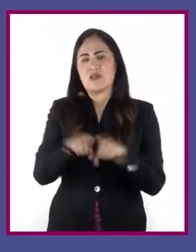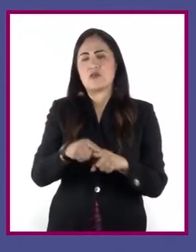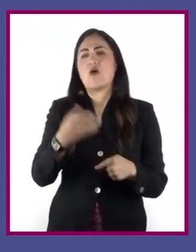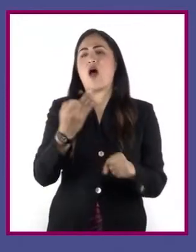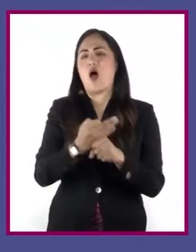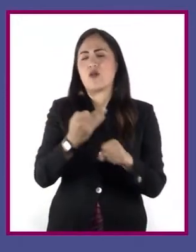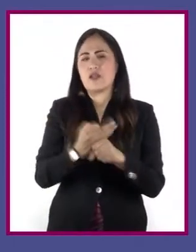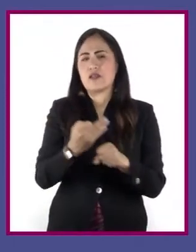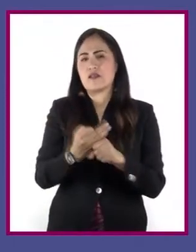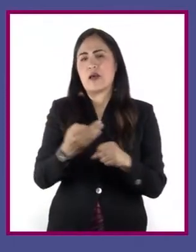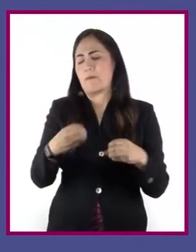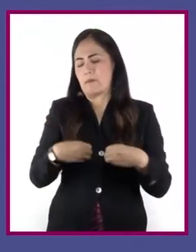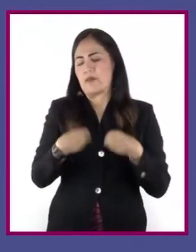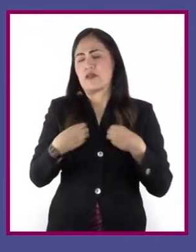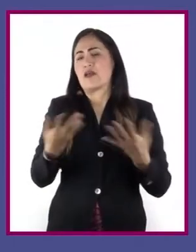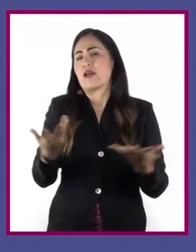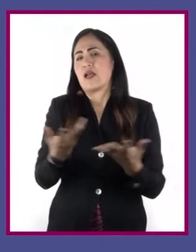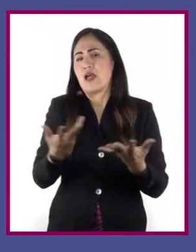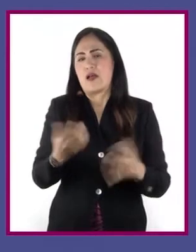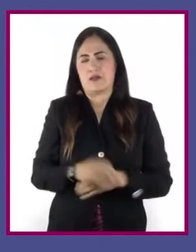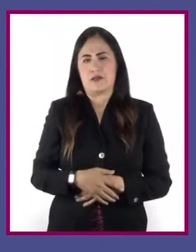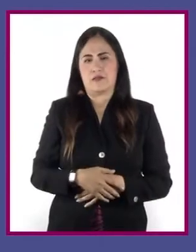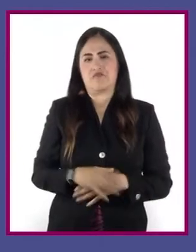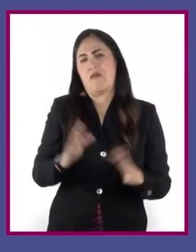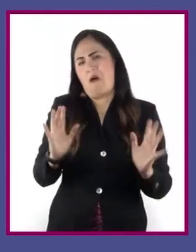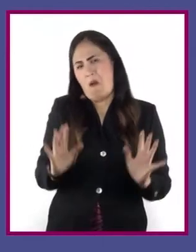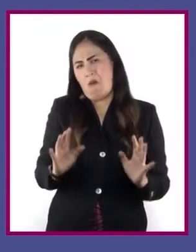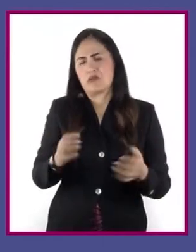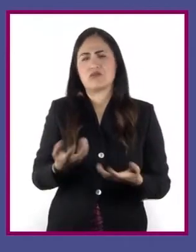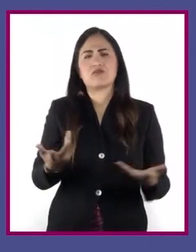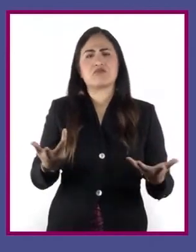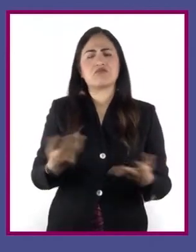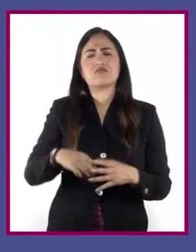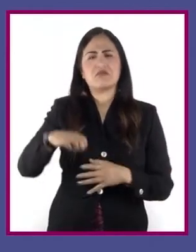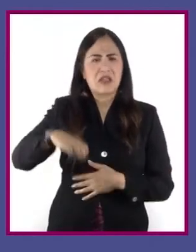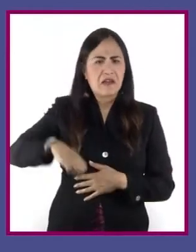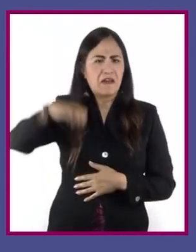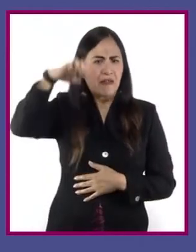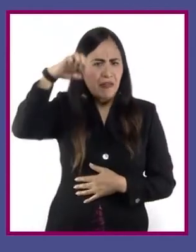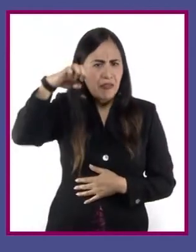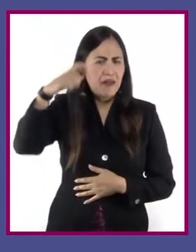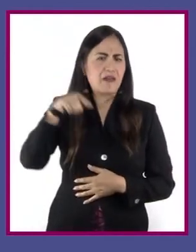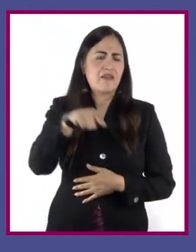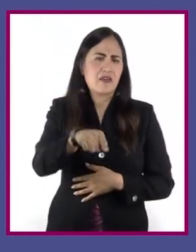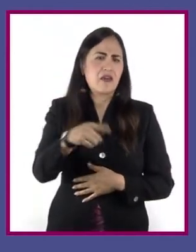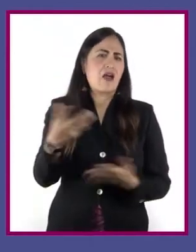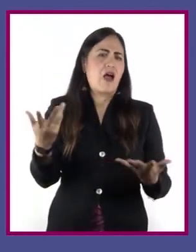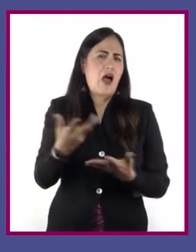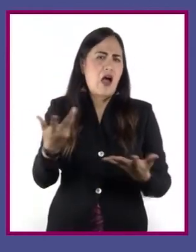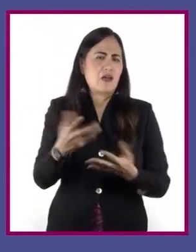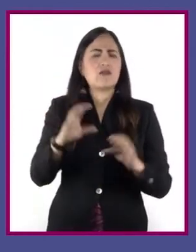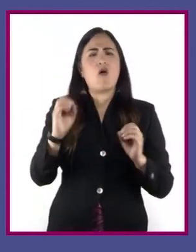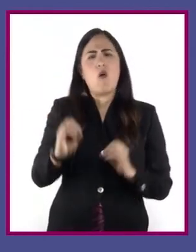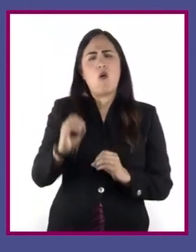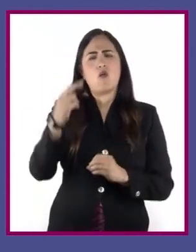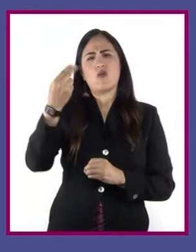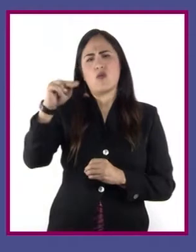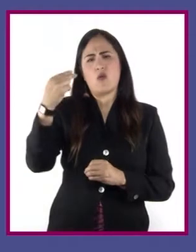personaje. Puede ser su edad o lo que hacen en la actualidad, y claro, su nombre